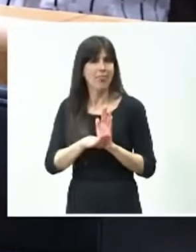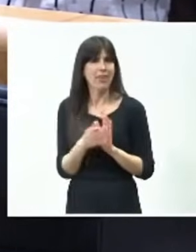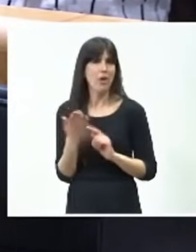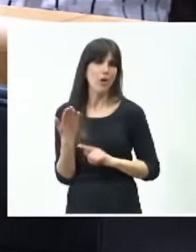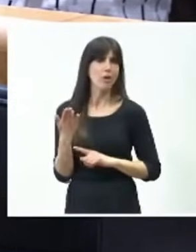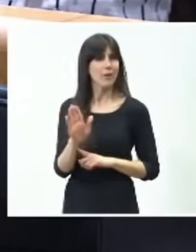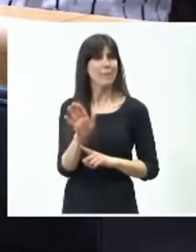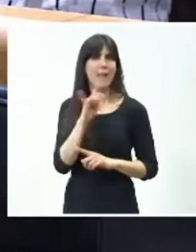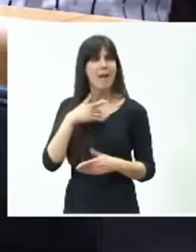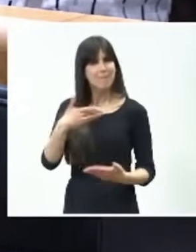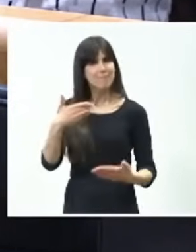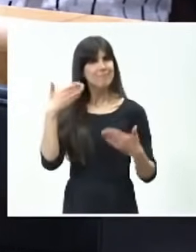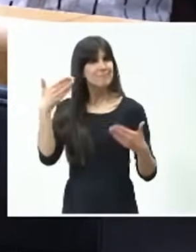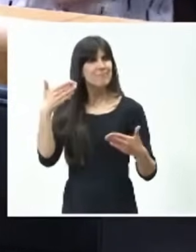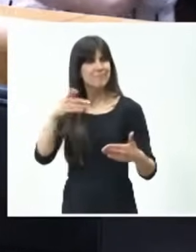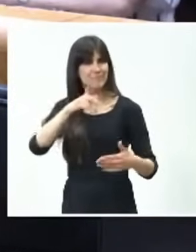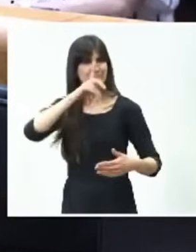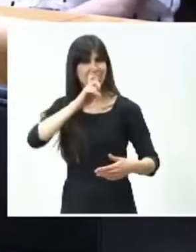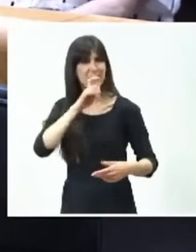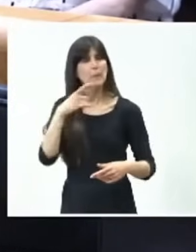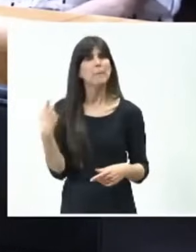para conmemorar la presidencia